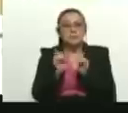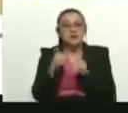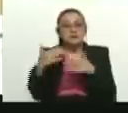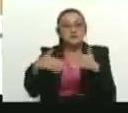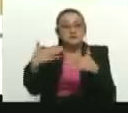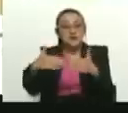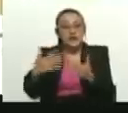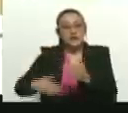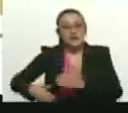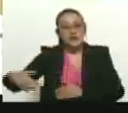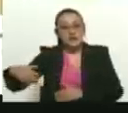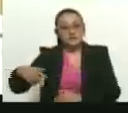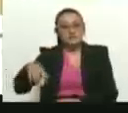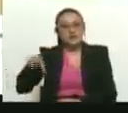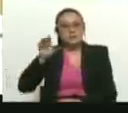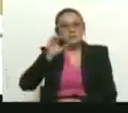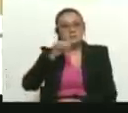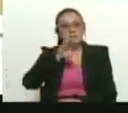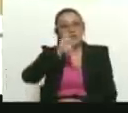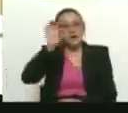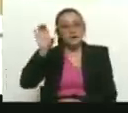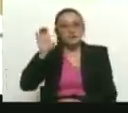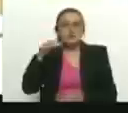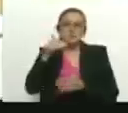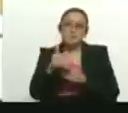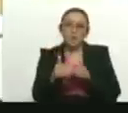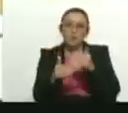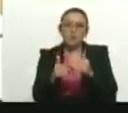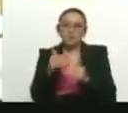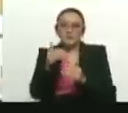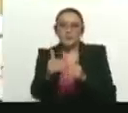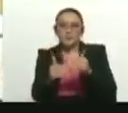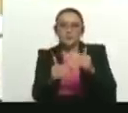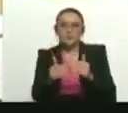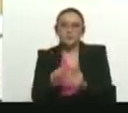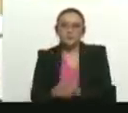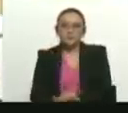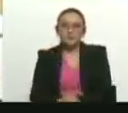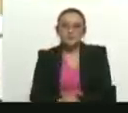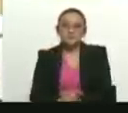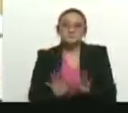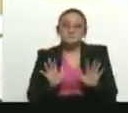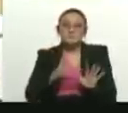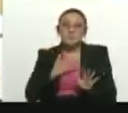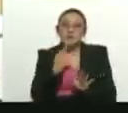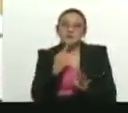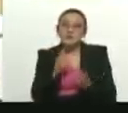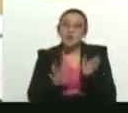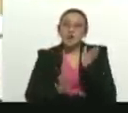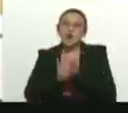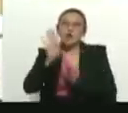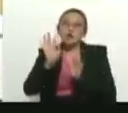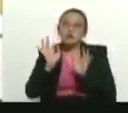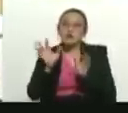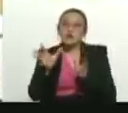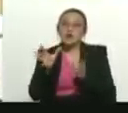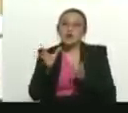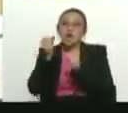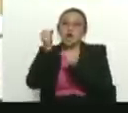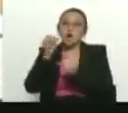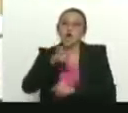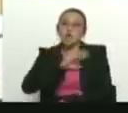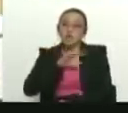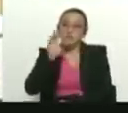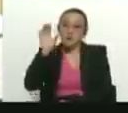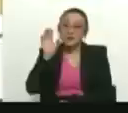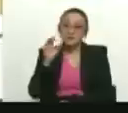el país. Paso a paso, poco a poco, pudiéramos decir que es un logro de todo un país.